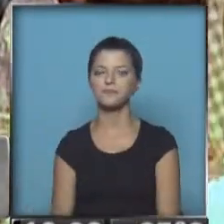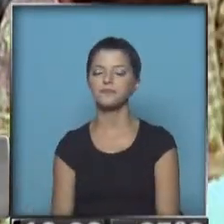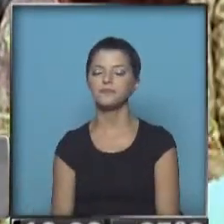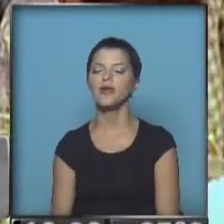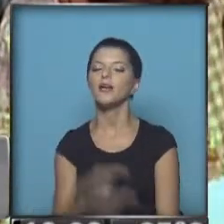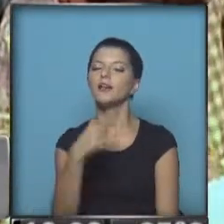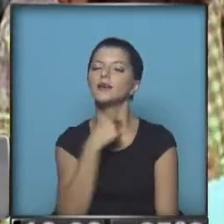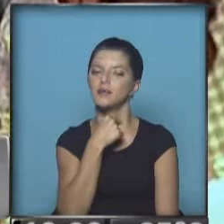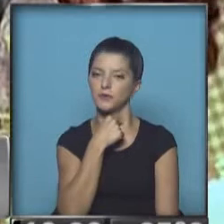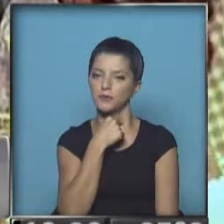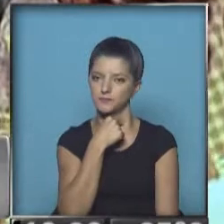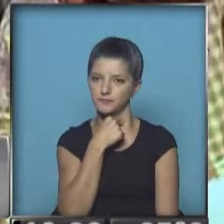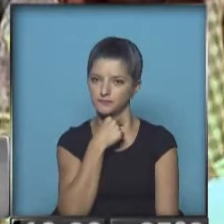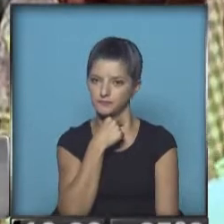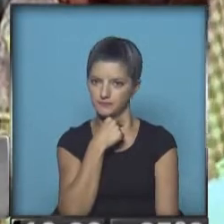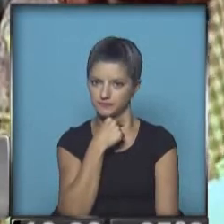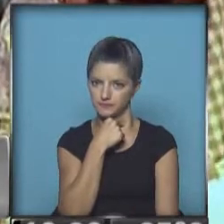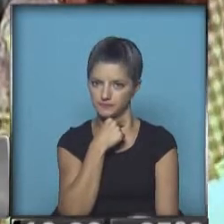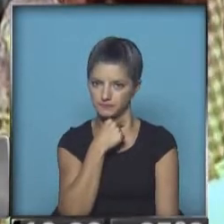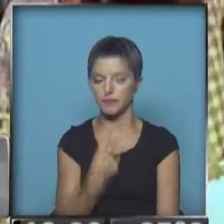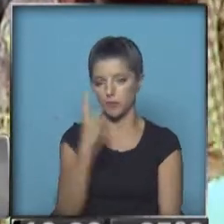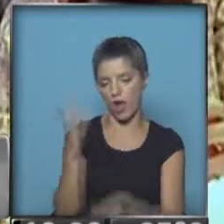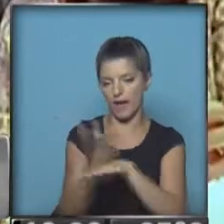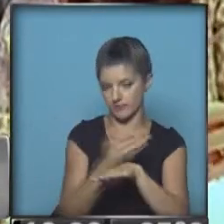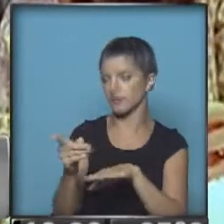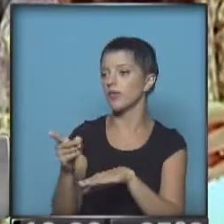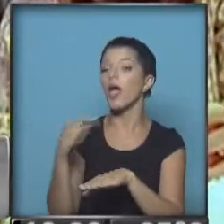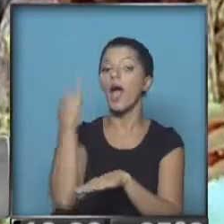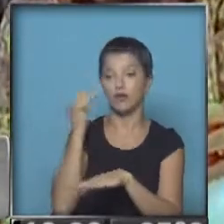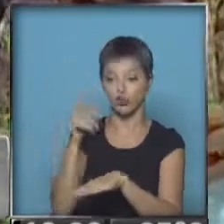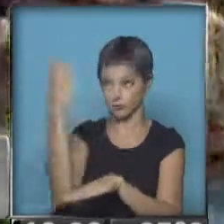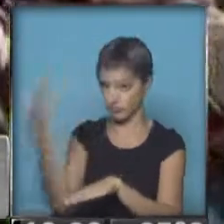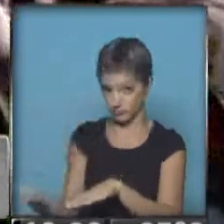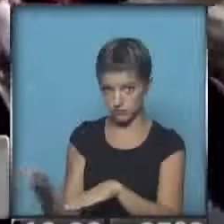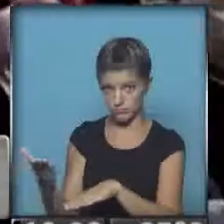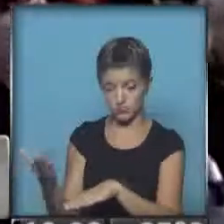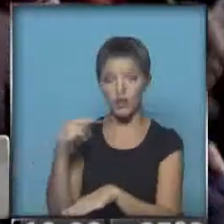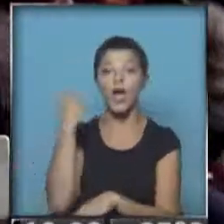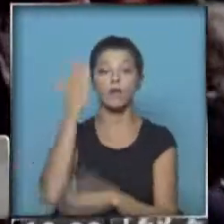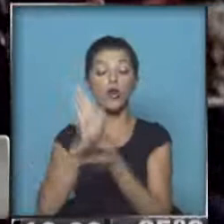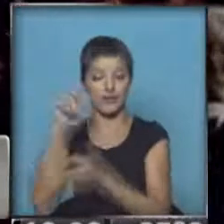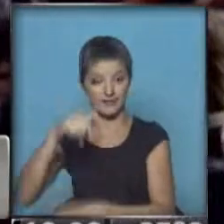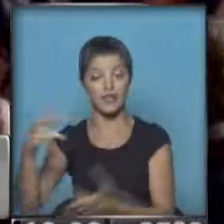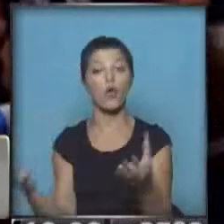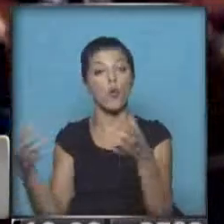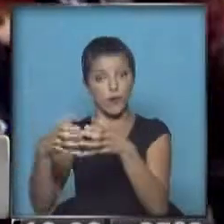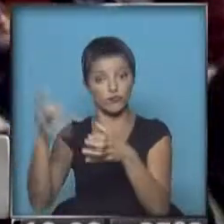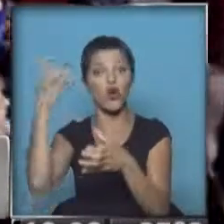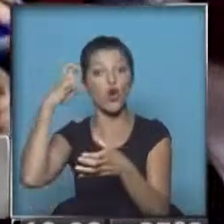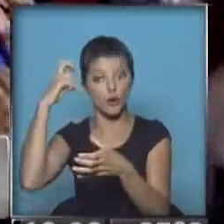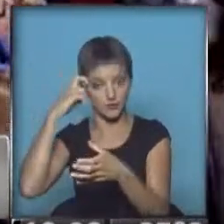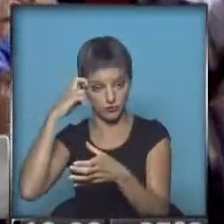primero, antes de ingresar en todo esto que ha planteado esta convención, este encuentro, este